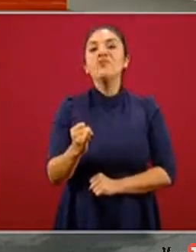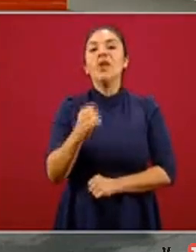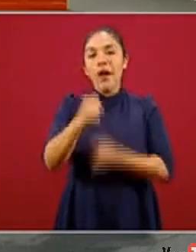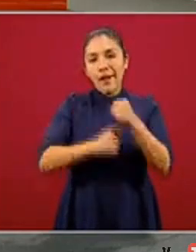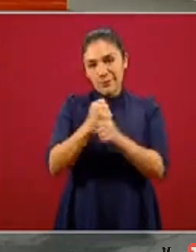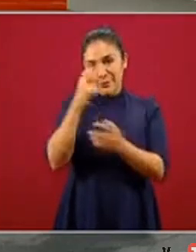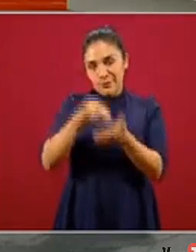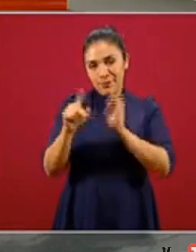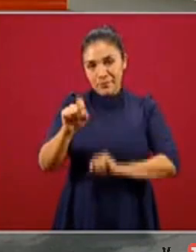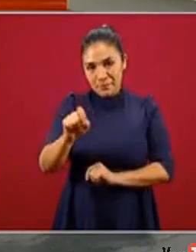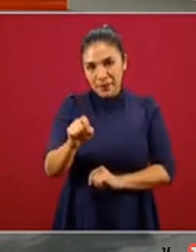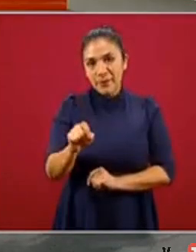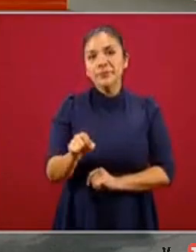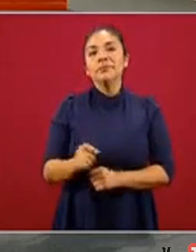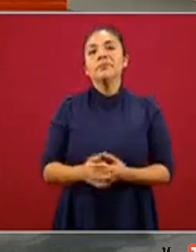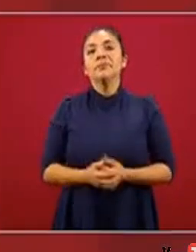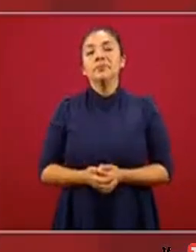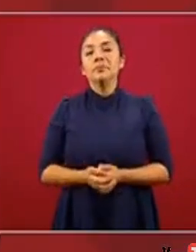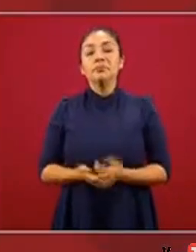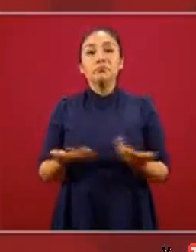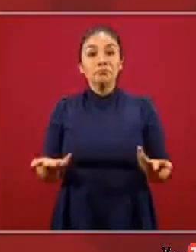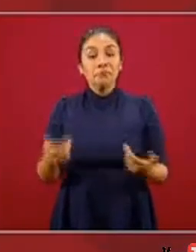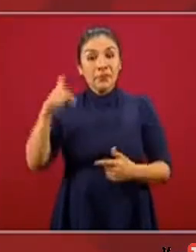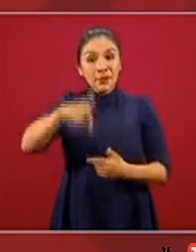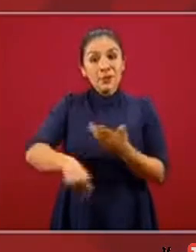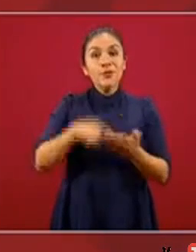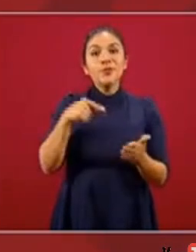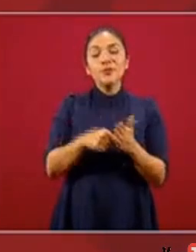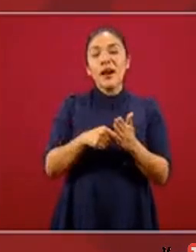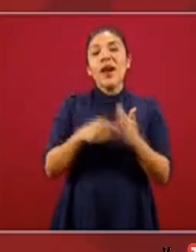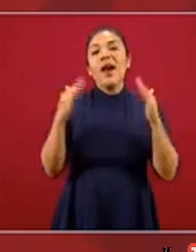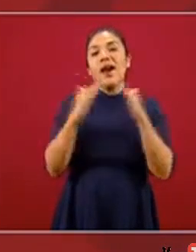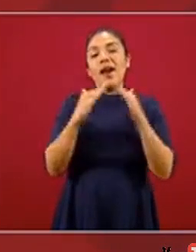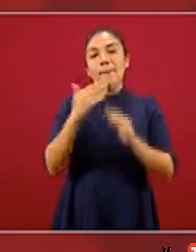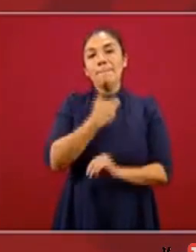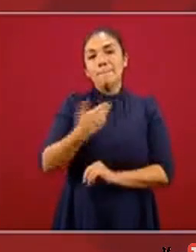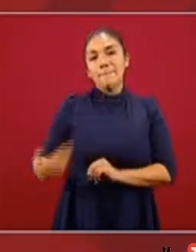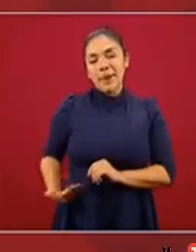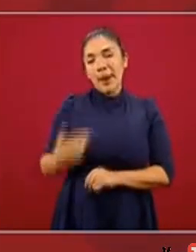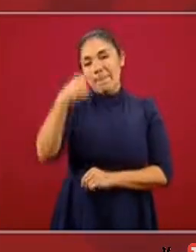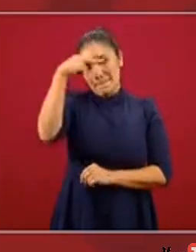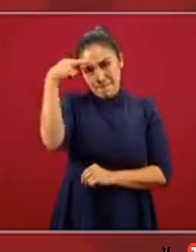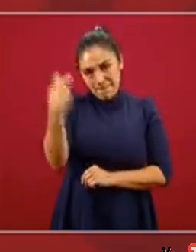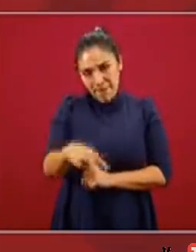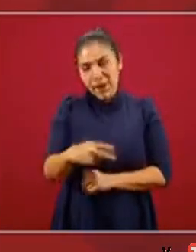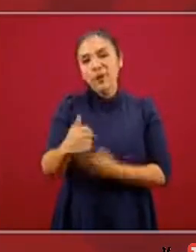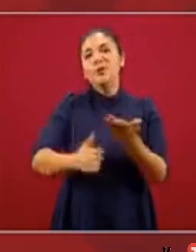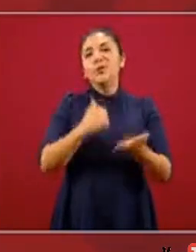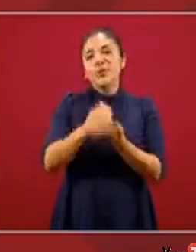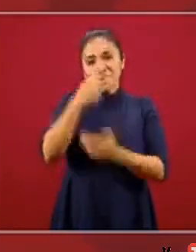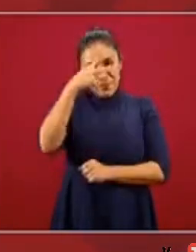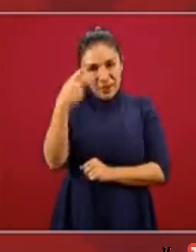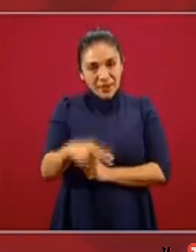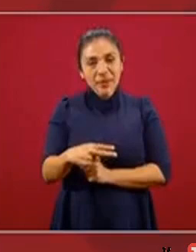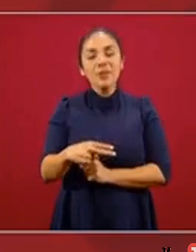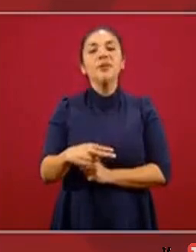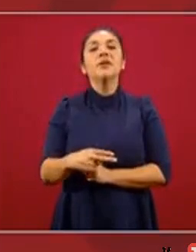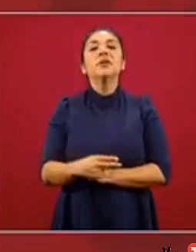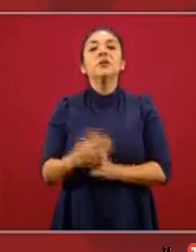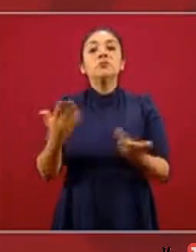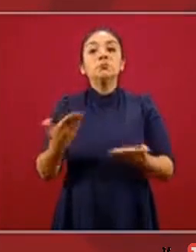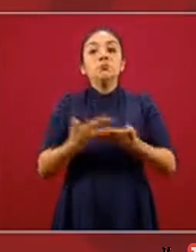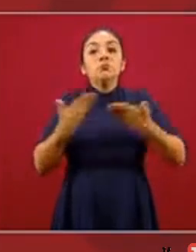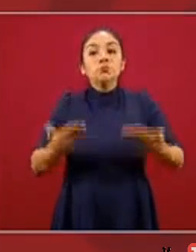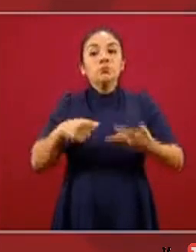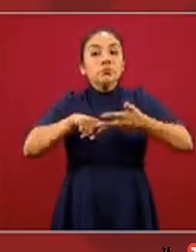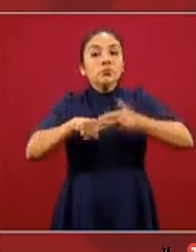2020, y estamos en el Palacio Nacional, en México, en la Ciudad de México. Vamos a